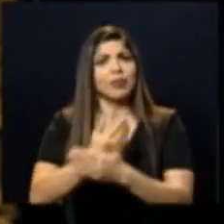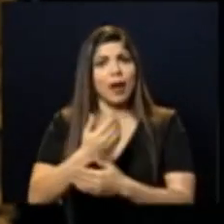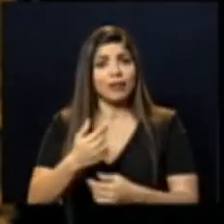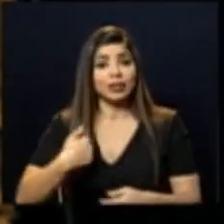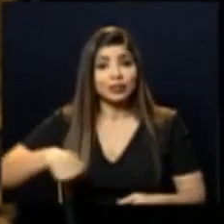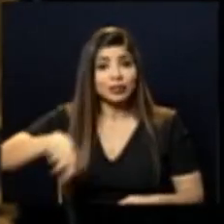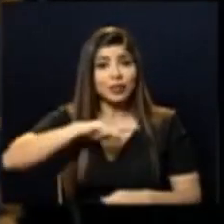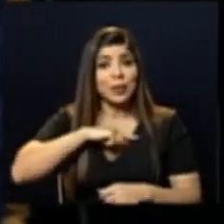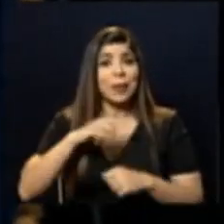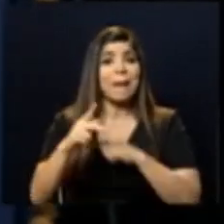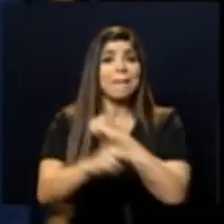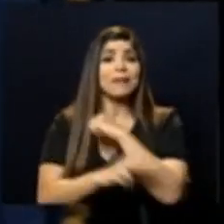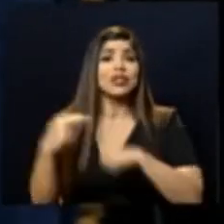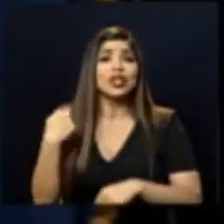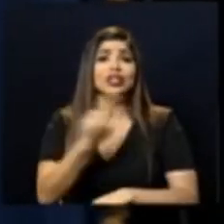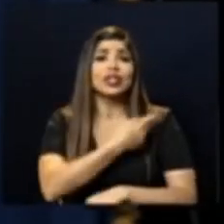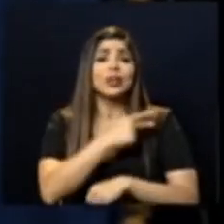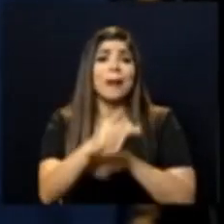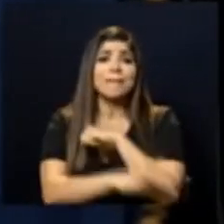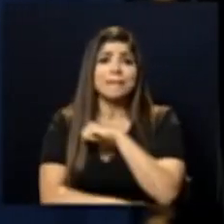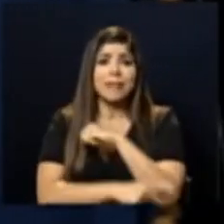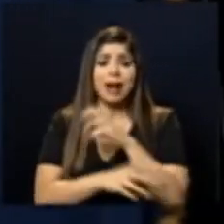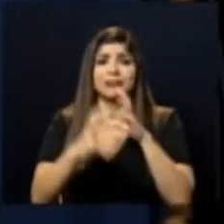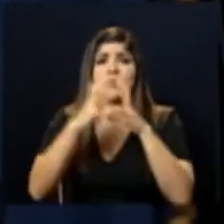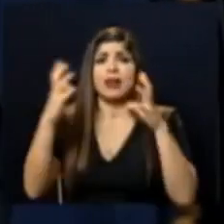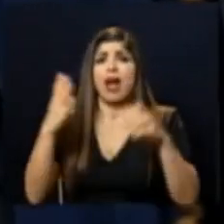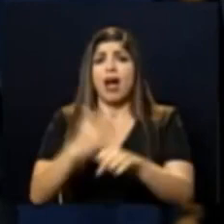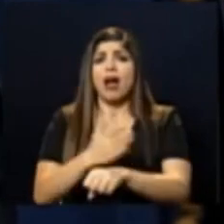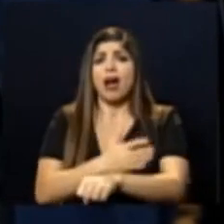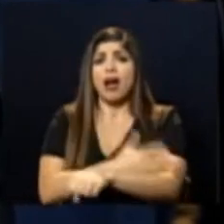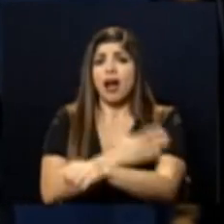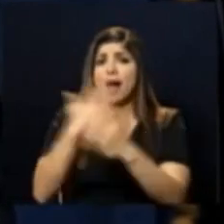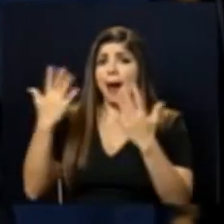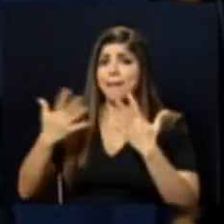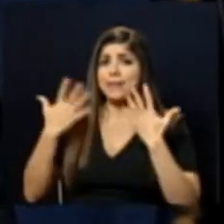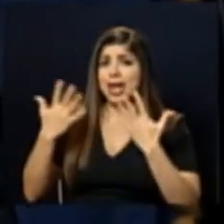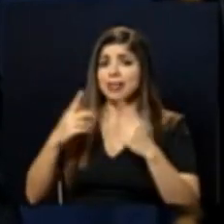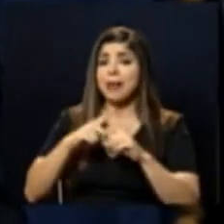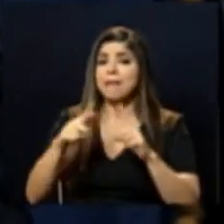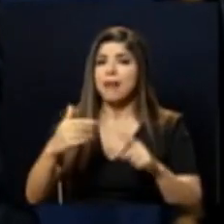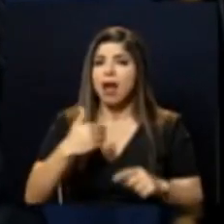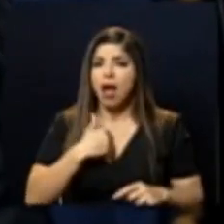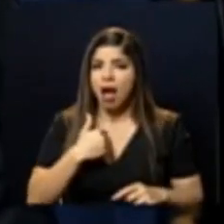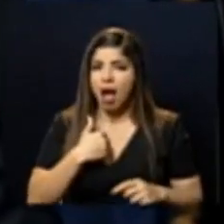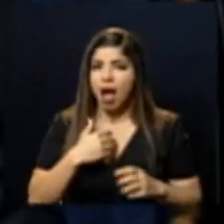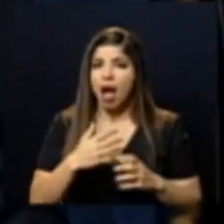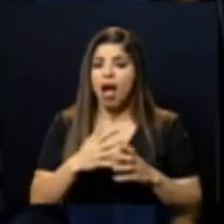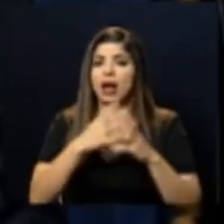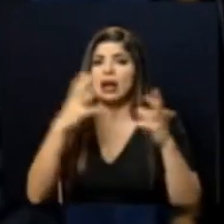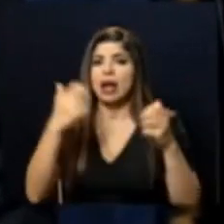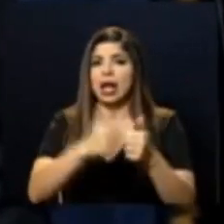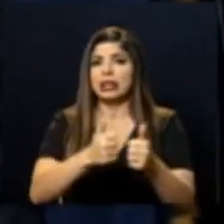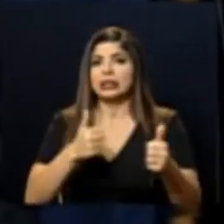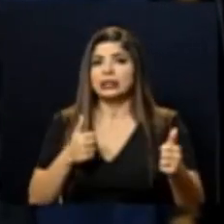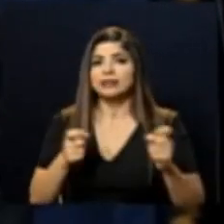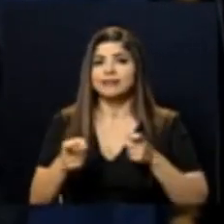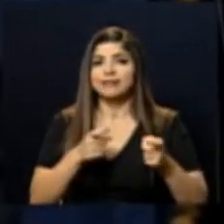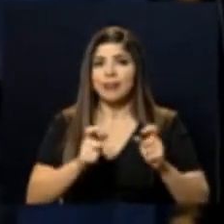Somos un país con grandes avances en materia ambiental, pero tenemos un gran rezago en materia de